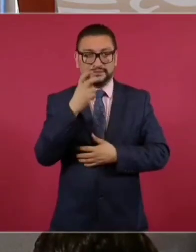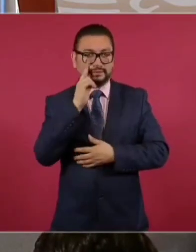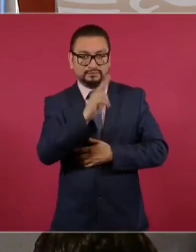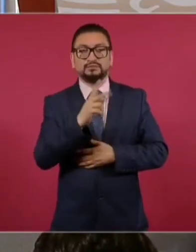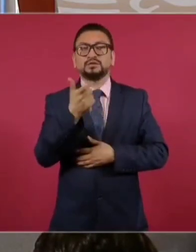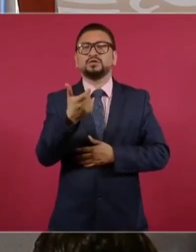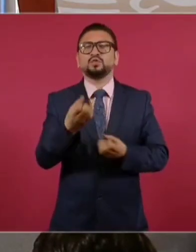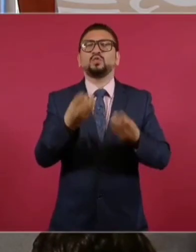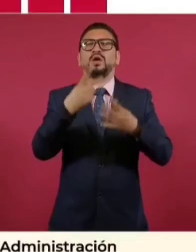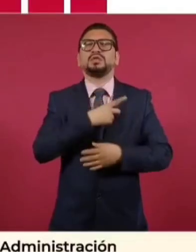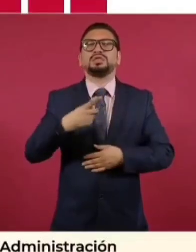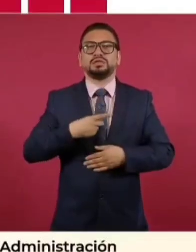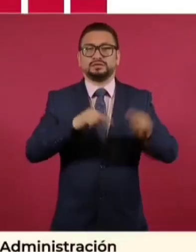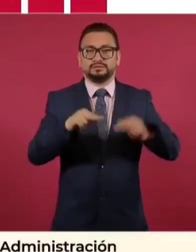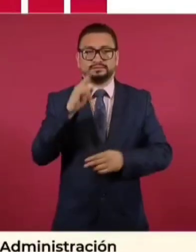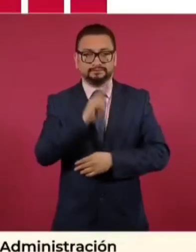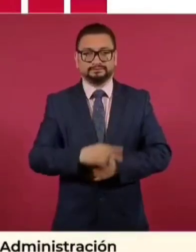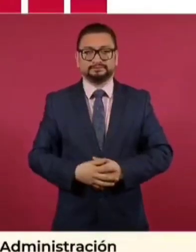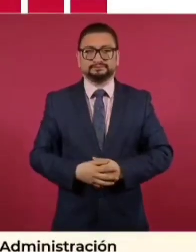deuda.